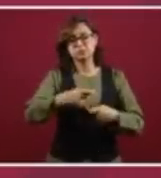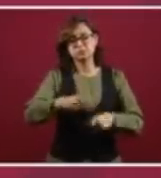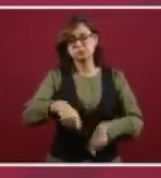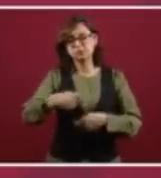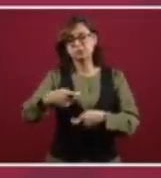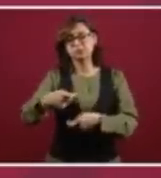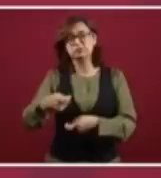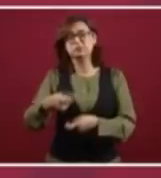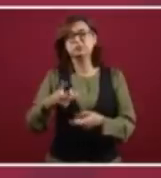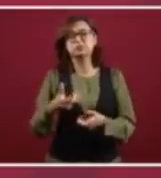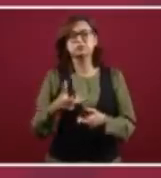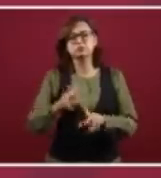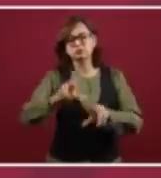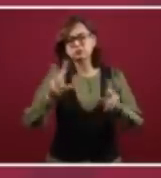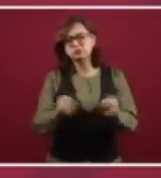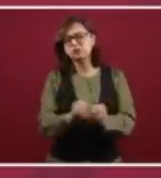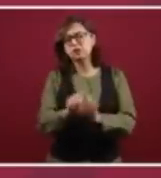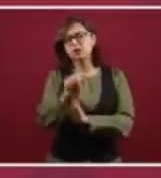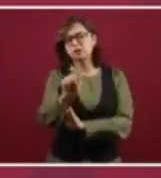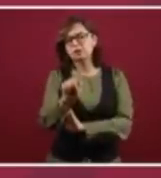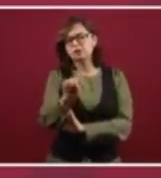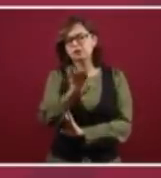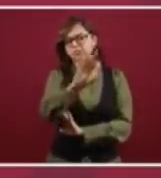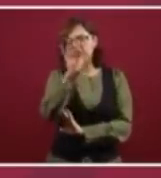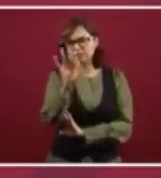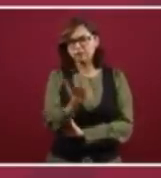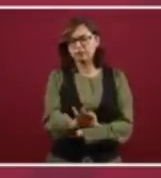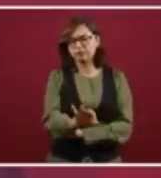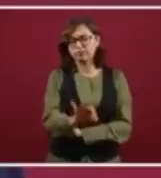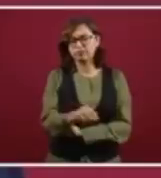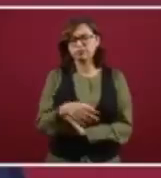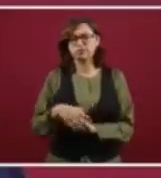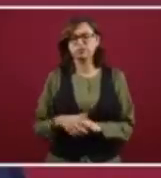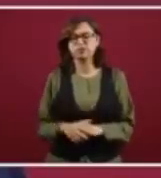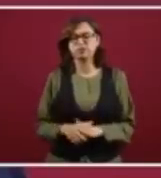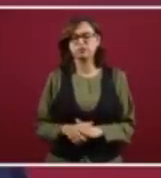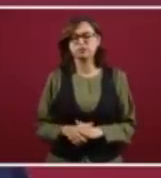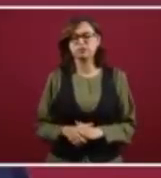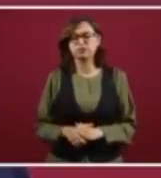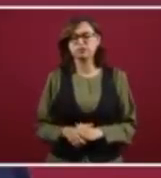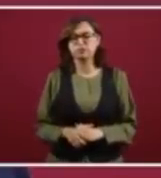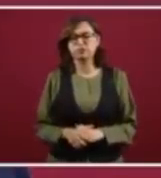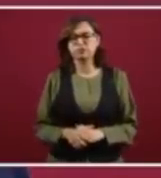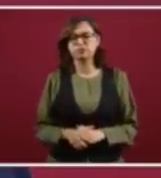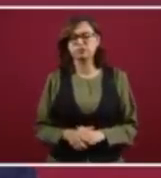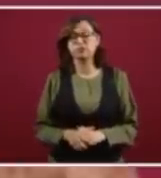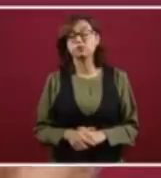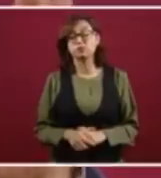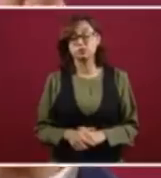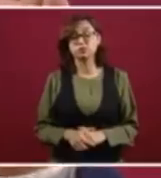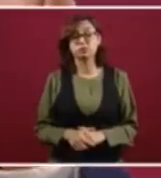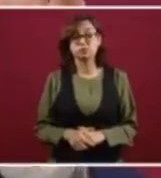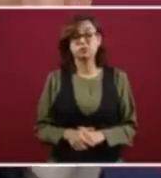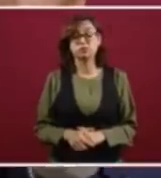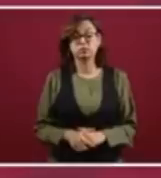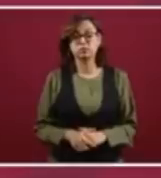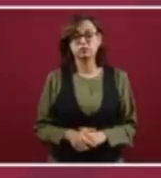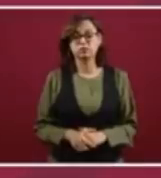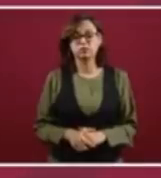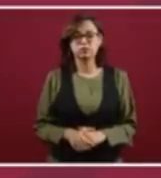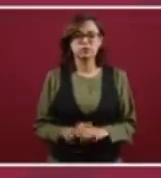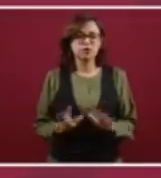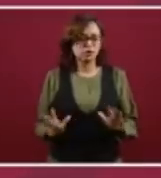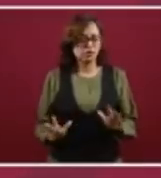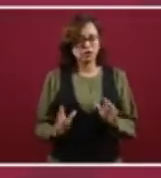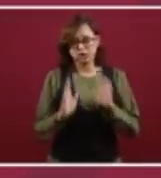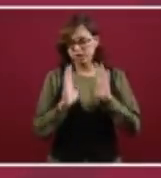representan el 20% del potencial petrolero del país. Entonces, se respetan